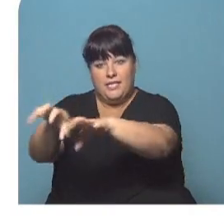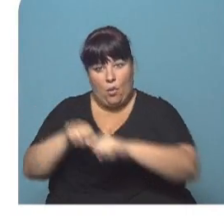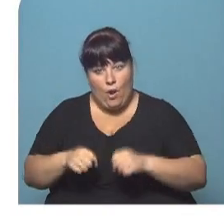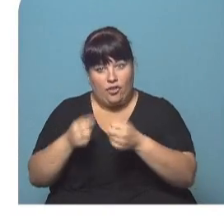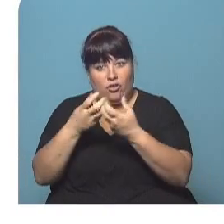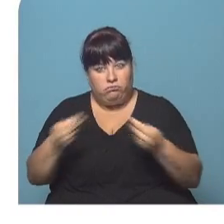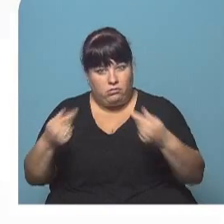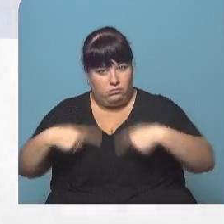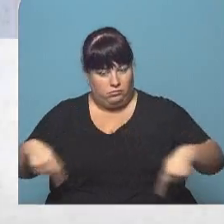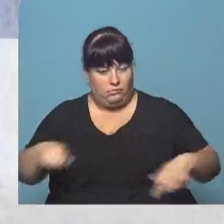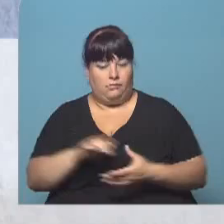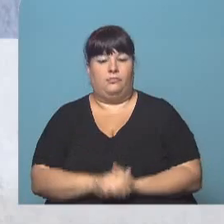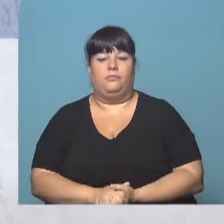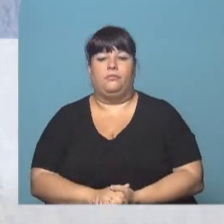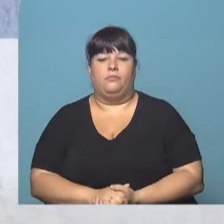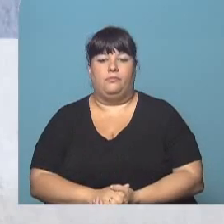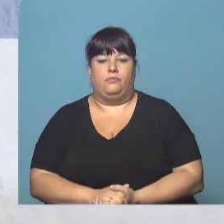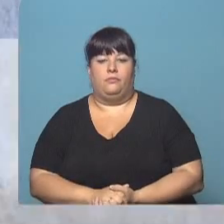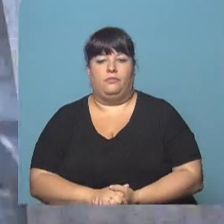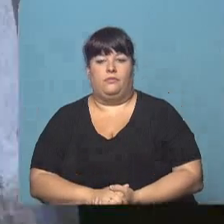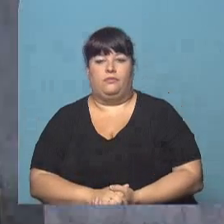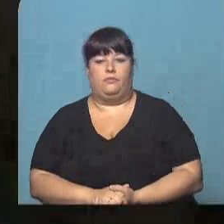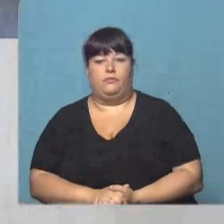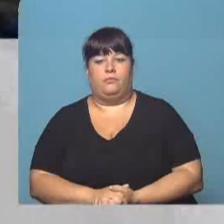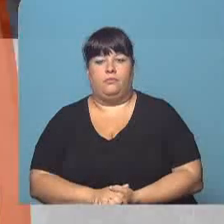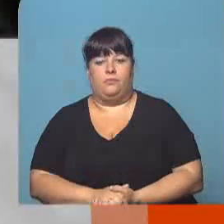un centro clandestino de detención.